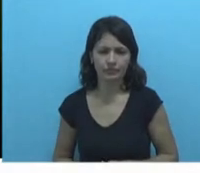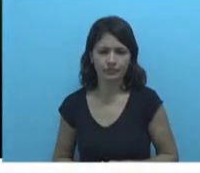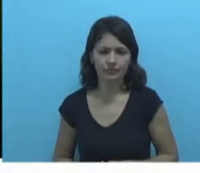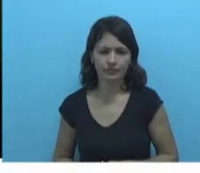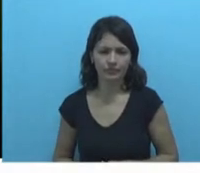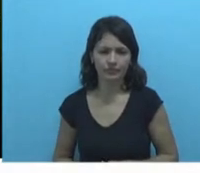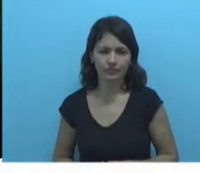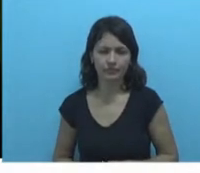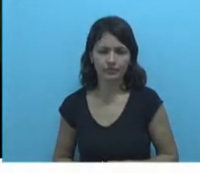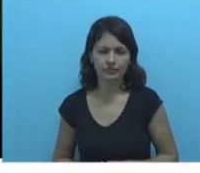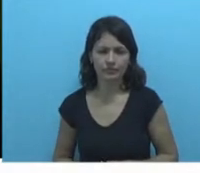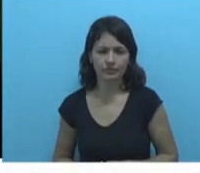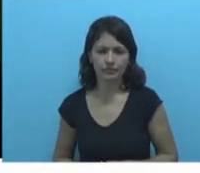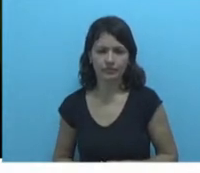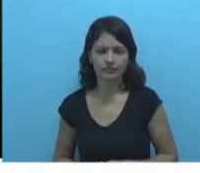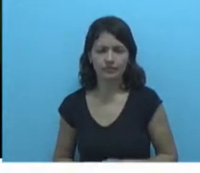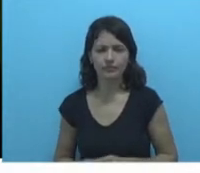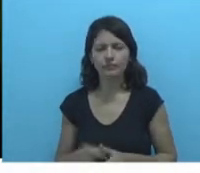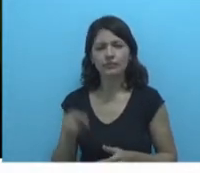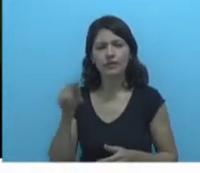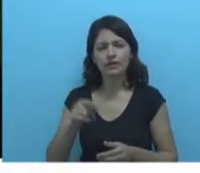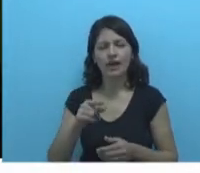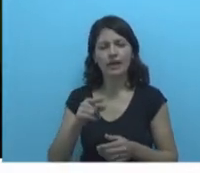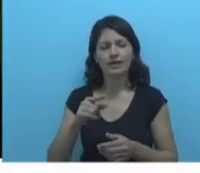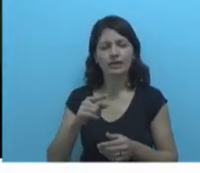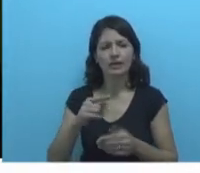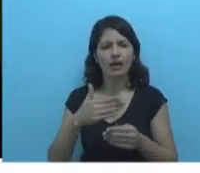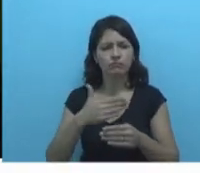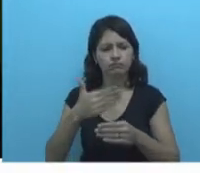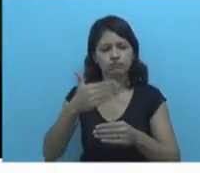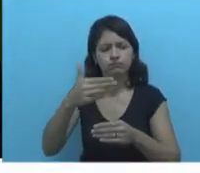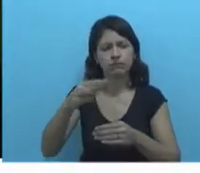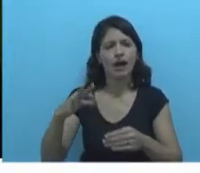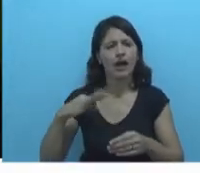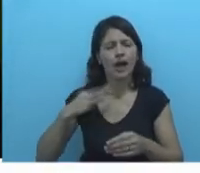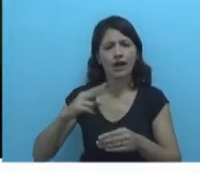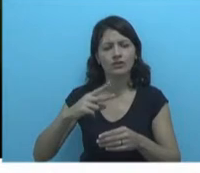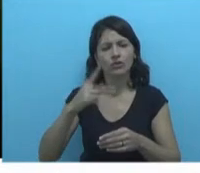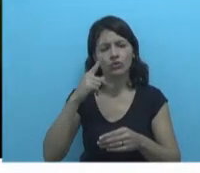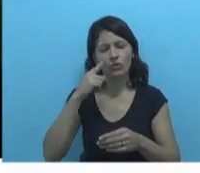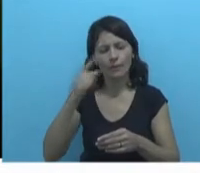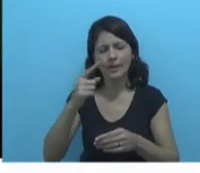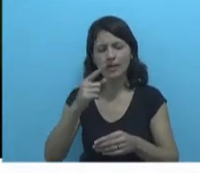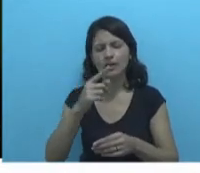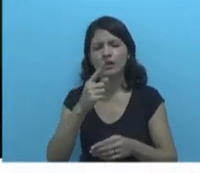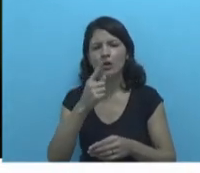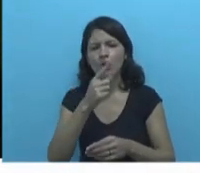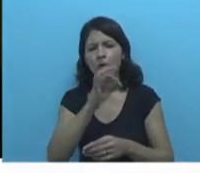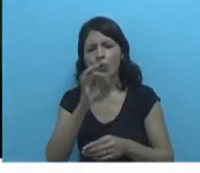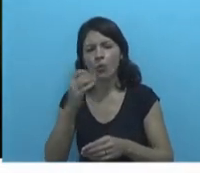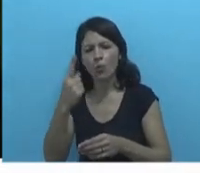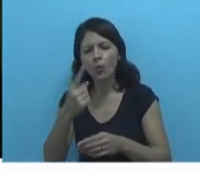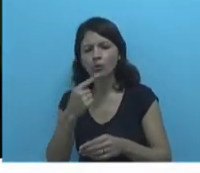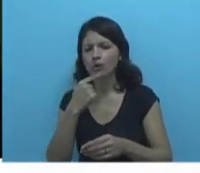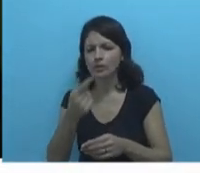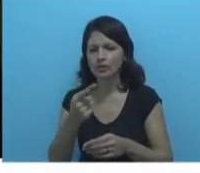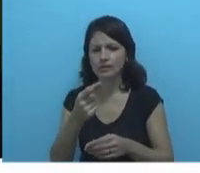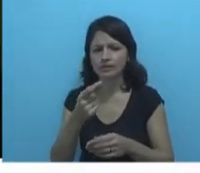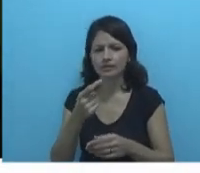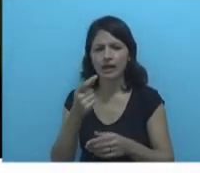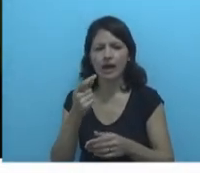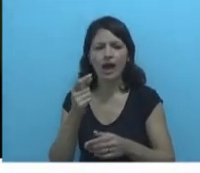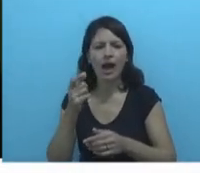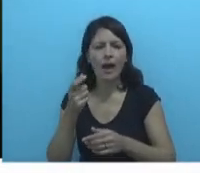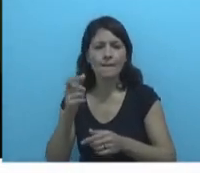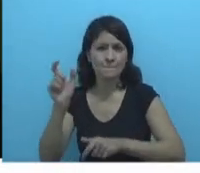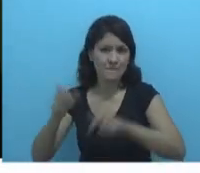la declaración de Doha en el año 2001, que permite el acceso por ley gratuitamente a